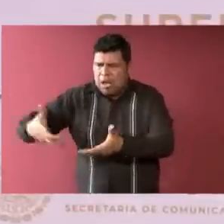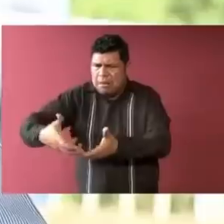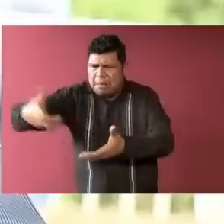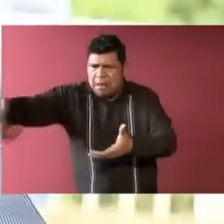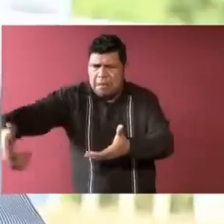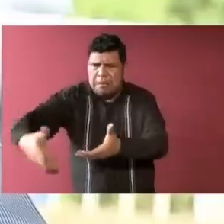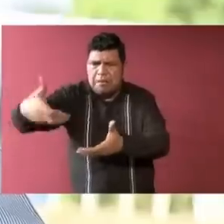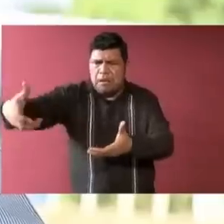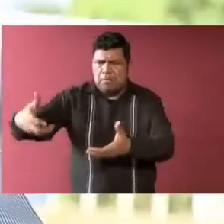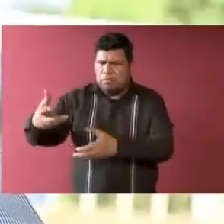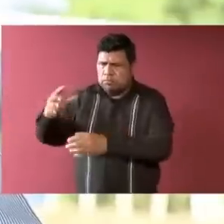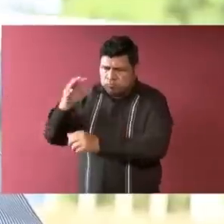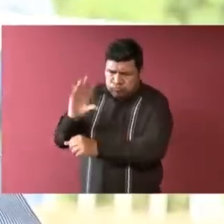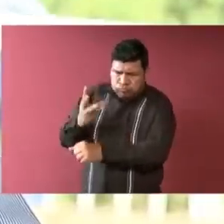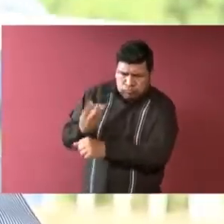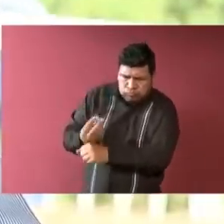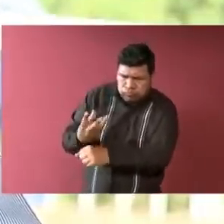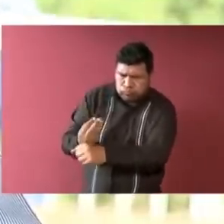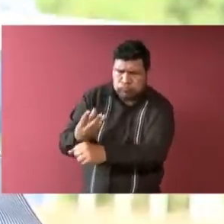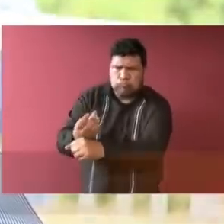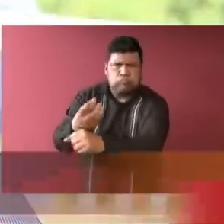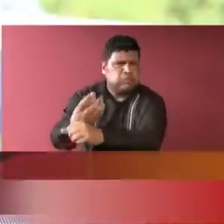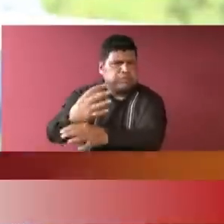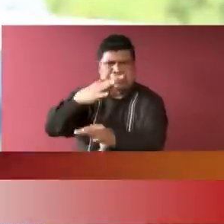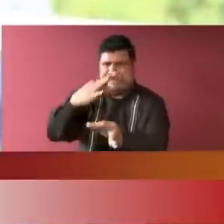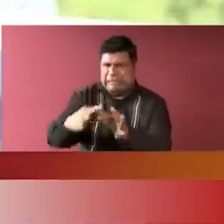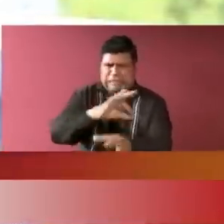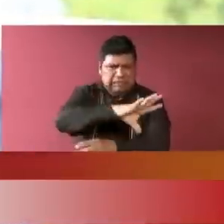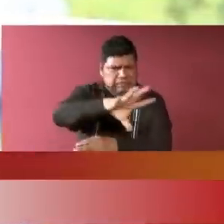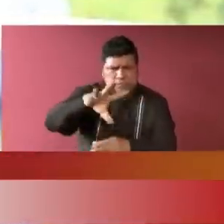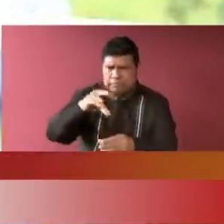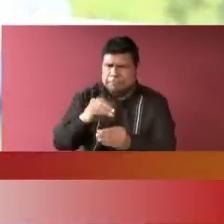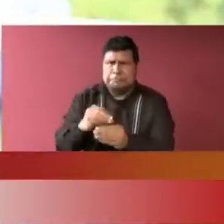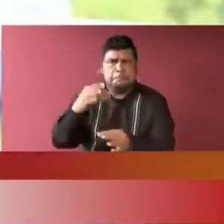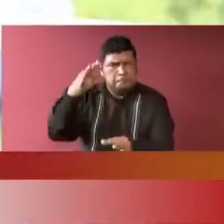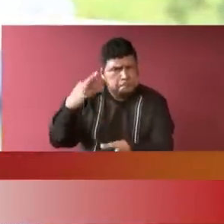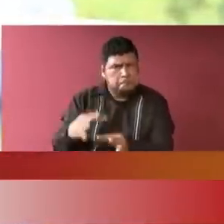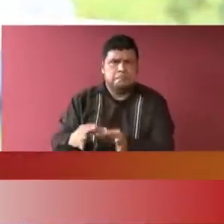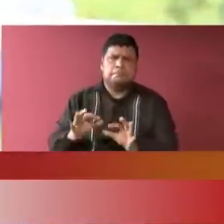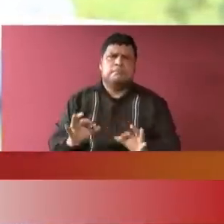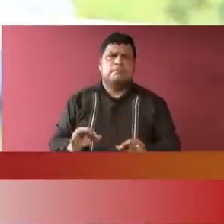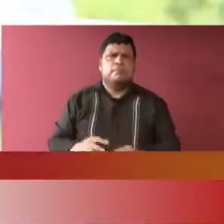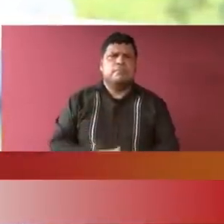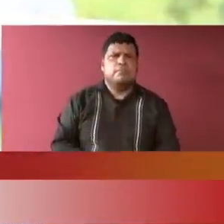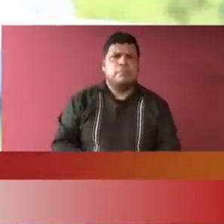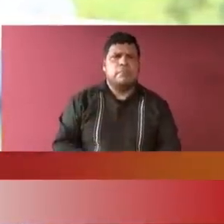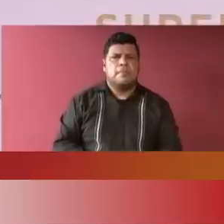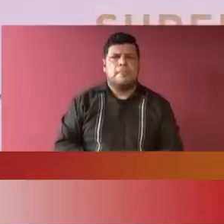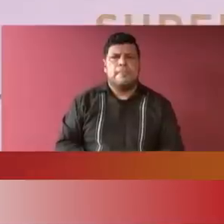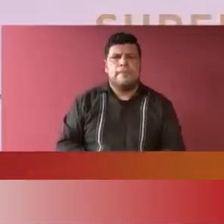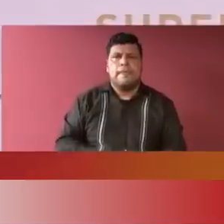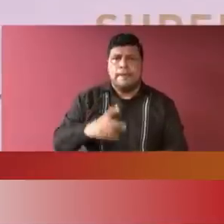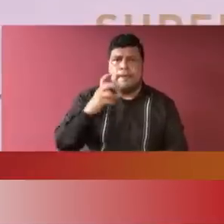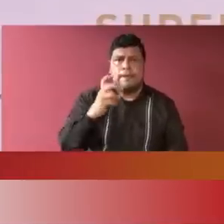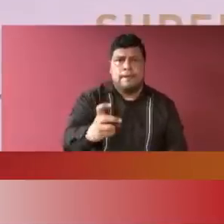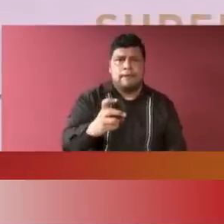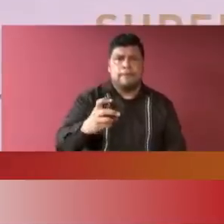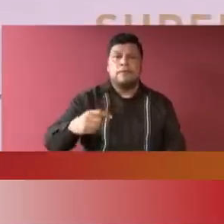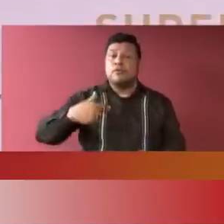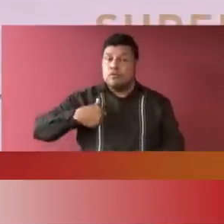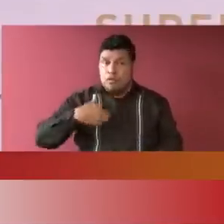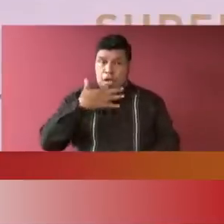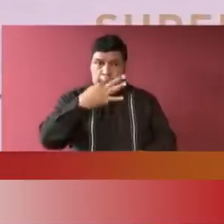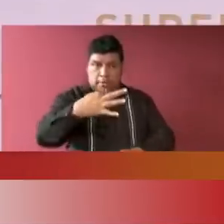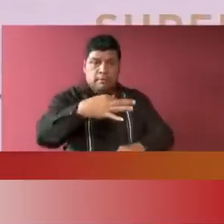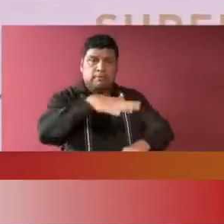bordos, todas las obras hidráulicas que sean necesarias. Ya les